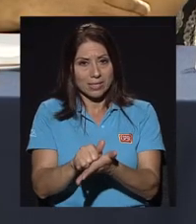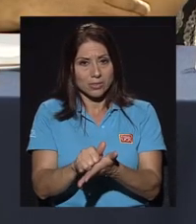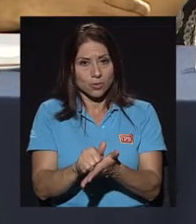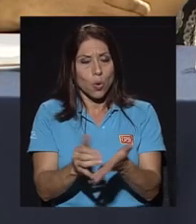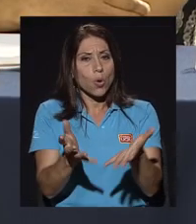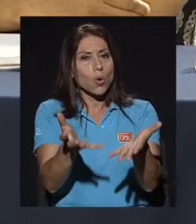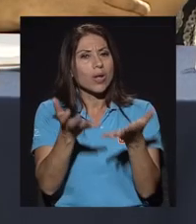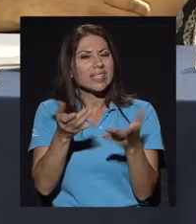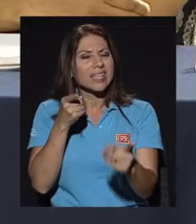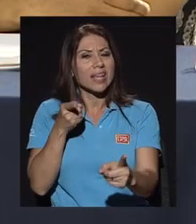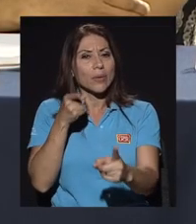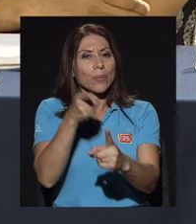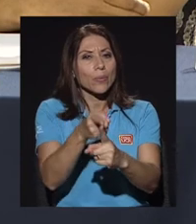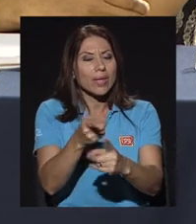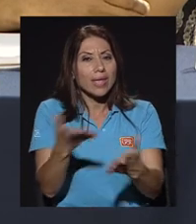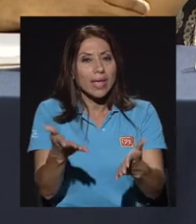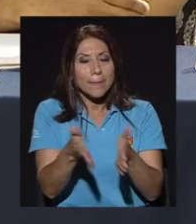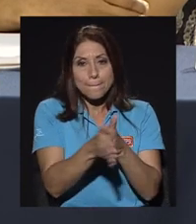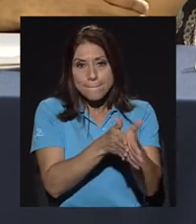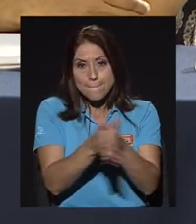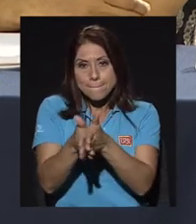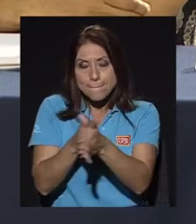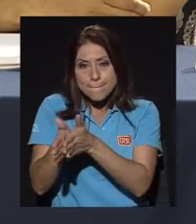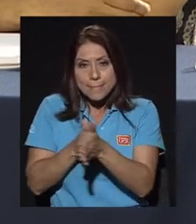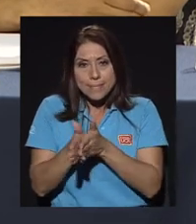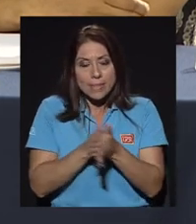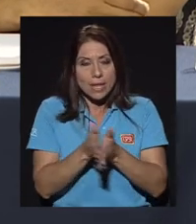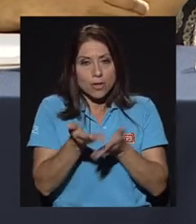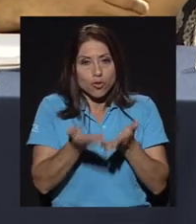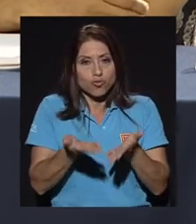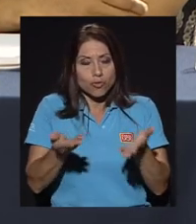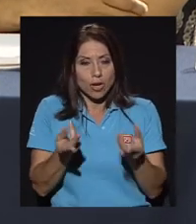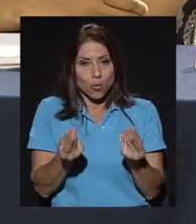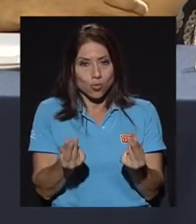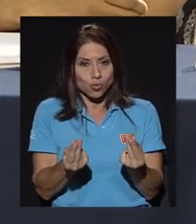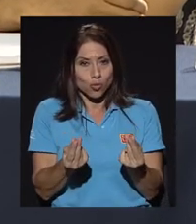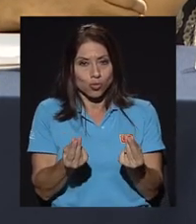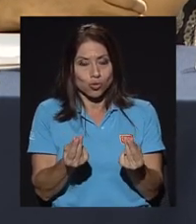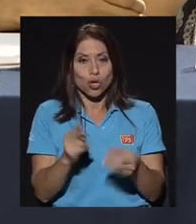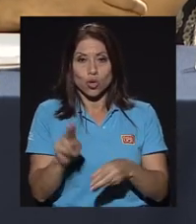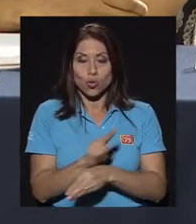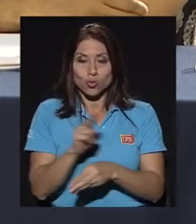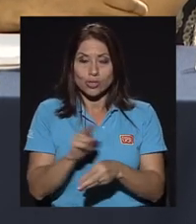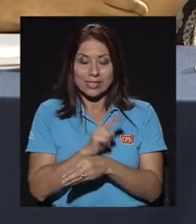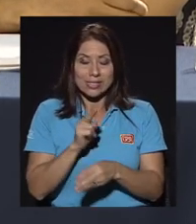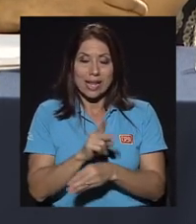se busca es maximizar los recursos y ejecutar